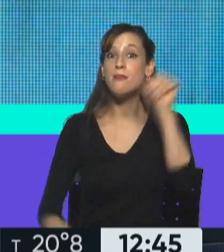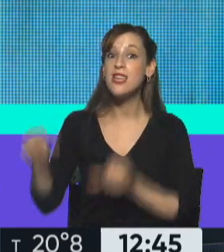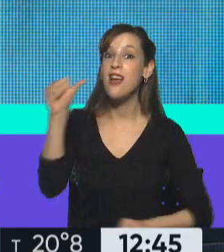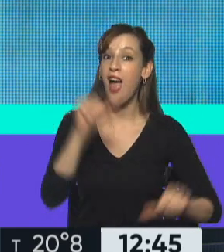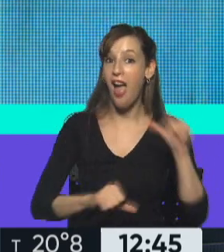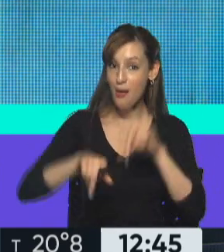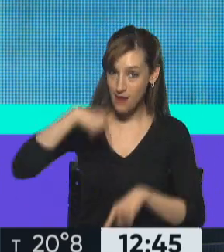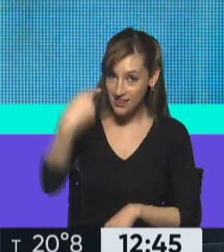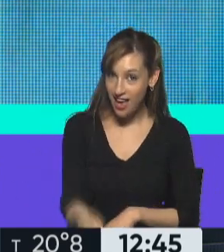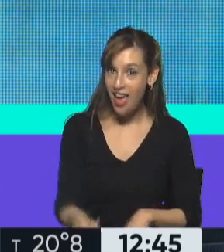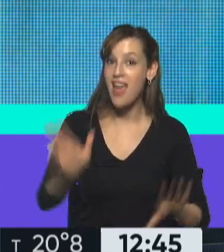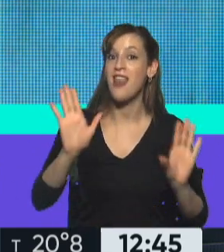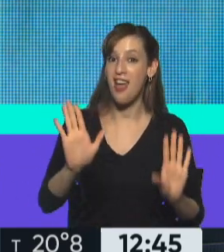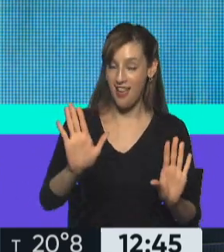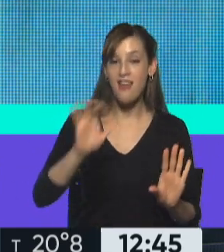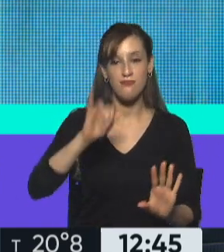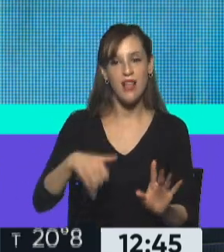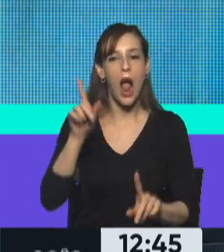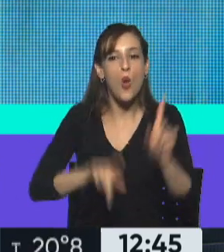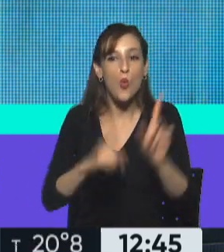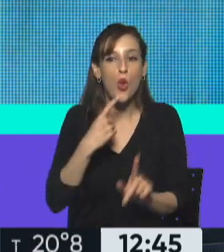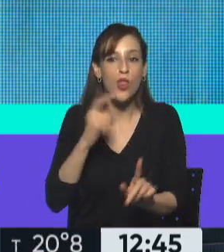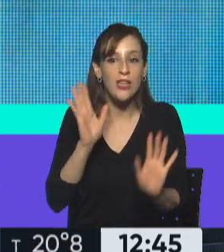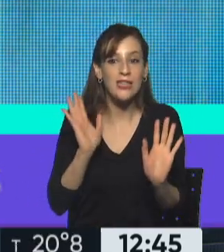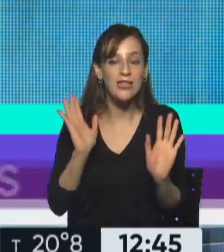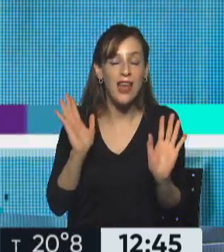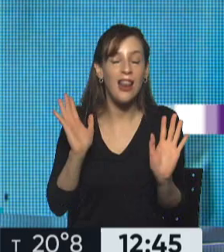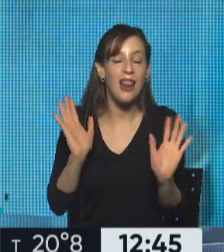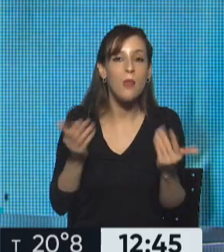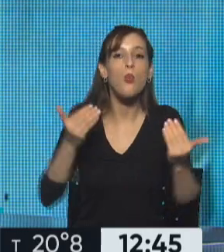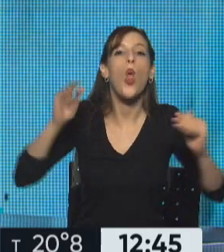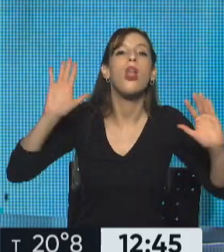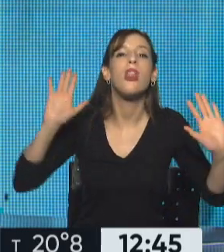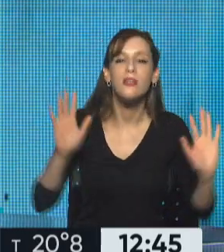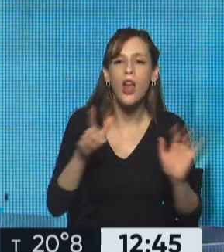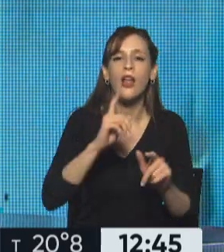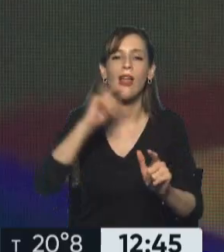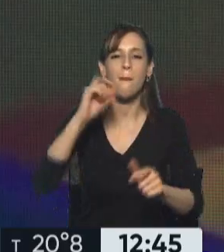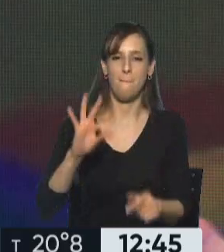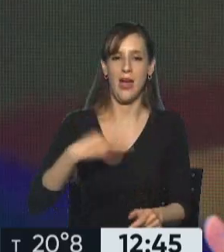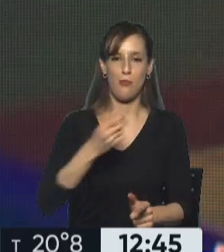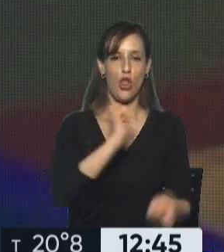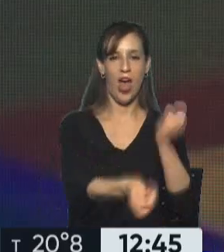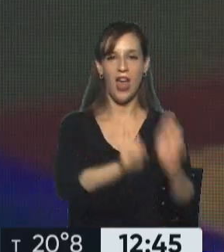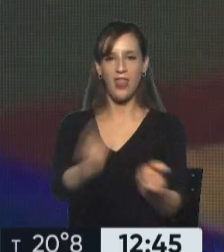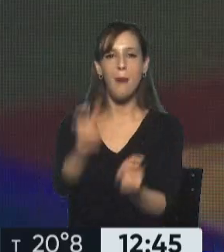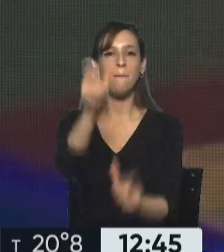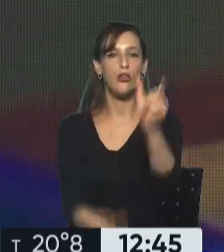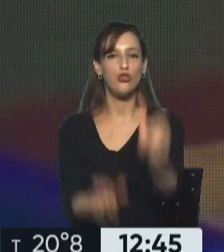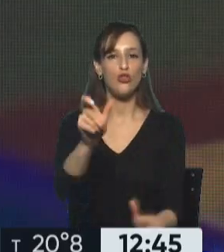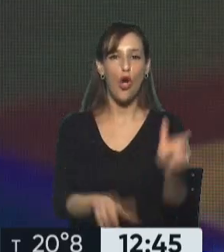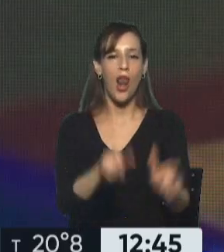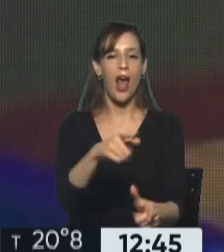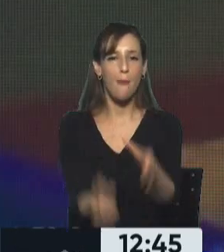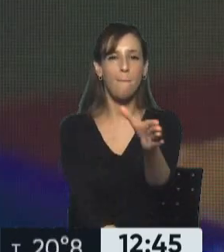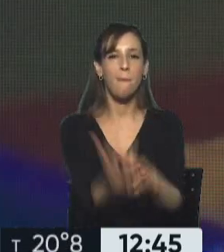dicen que se podía dar a los que crearon las vacunas de adn claro está el nuevo sistema de